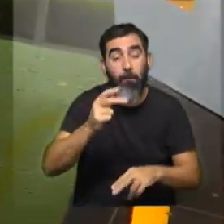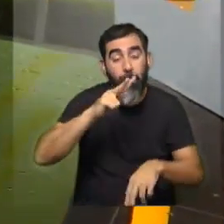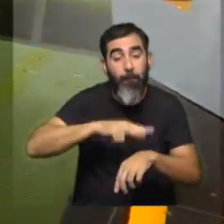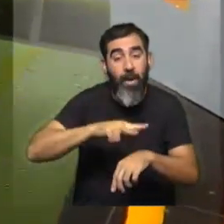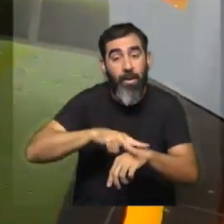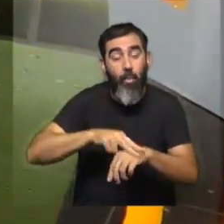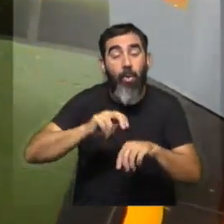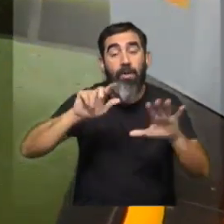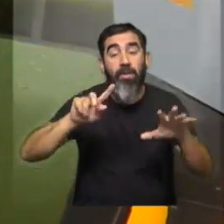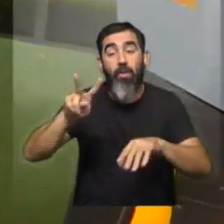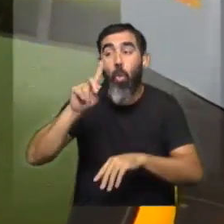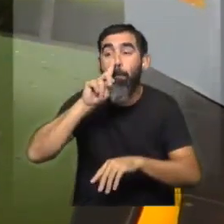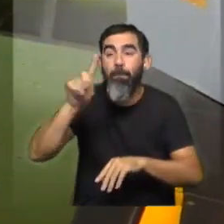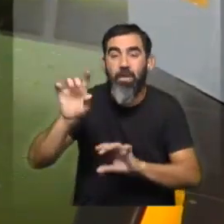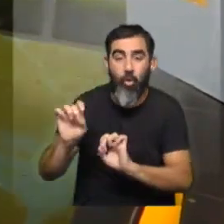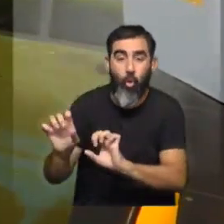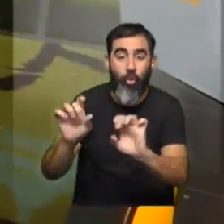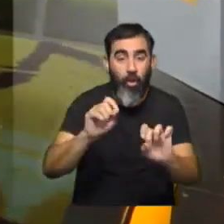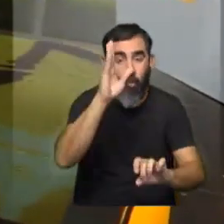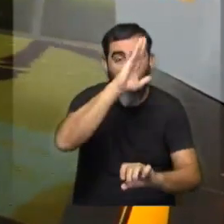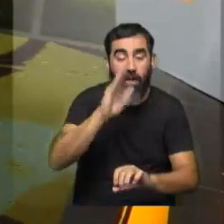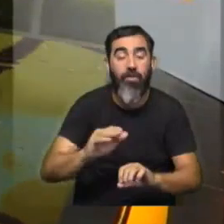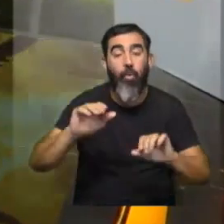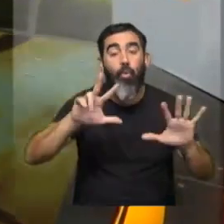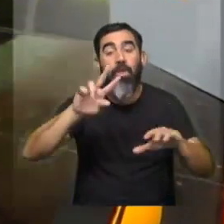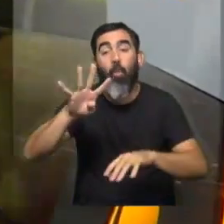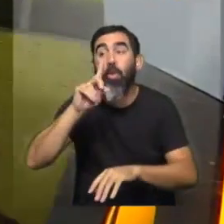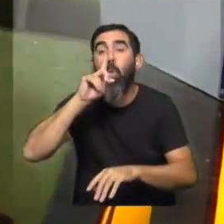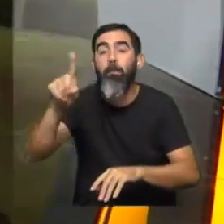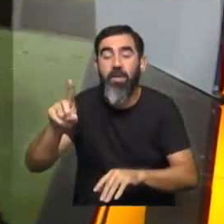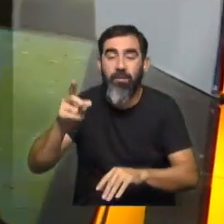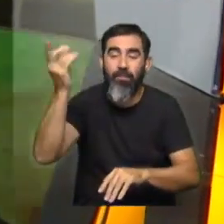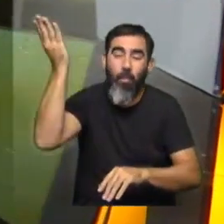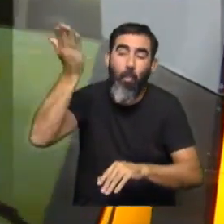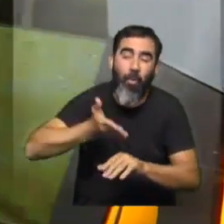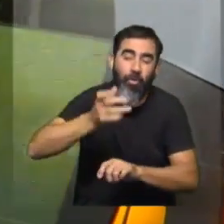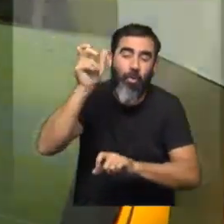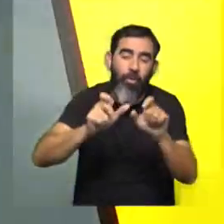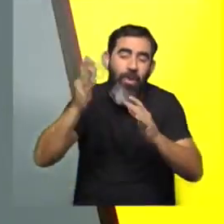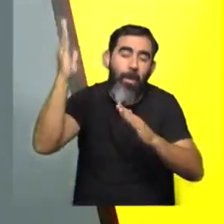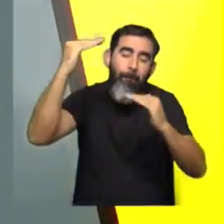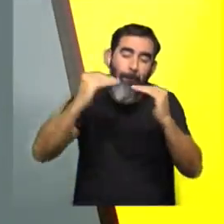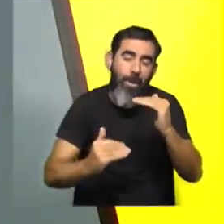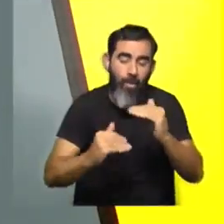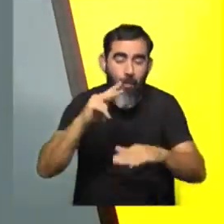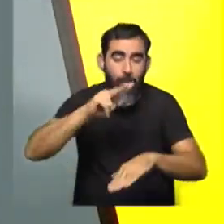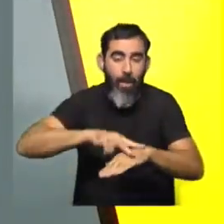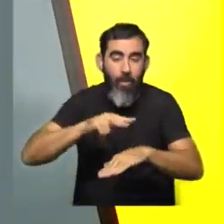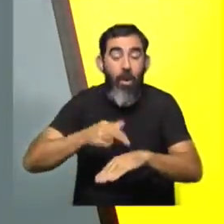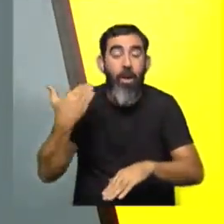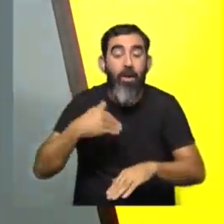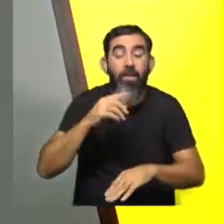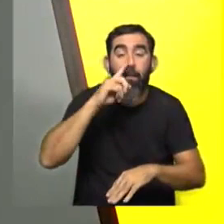preocupante, 72.000 casos. En Brasil, 84.000, que claro que proporcionalmente es menos claro que en Paraguay. Y en